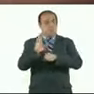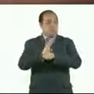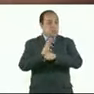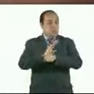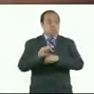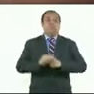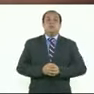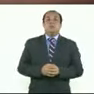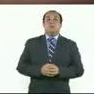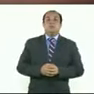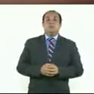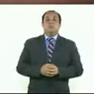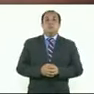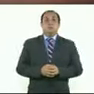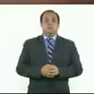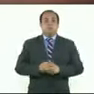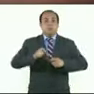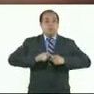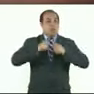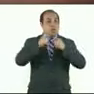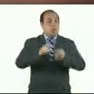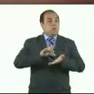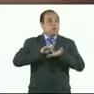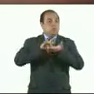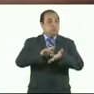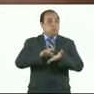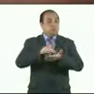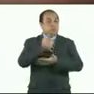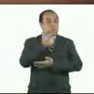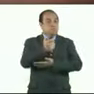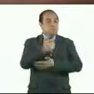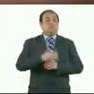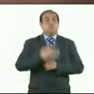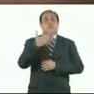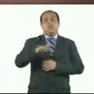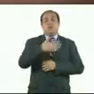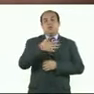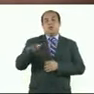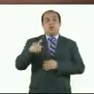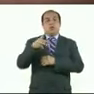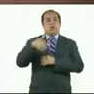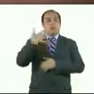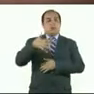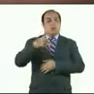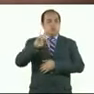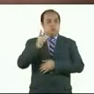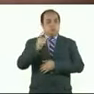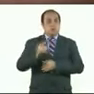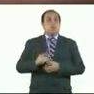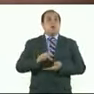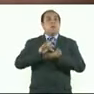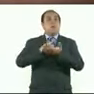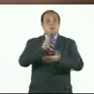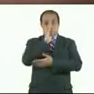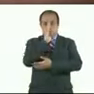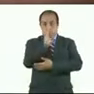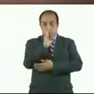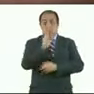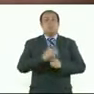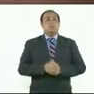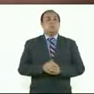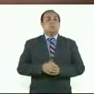vamos a realizar la entrega de estos apoyos del 10 al 15 de diciembre. Estos apoyos son de manera directa y va a ser